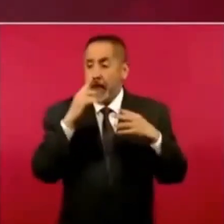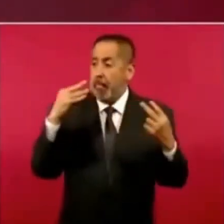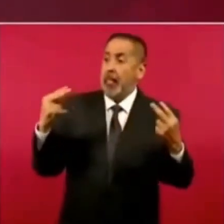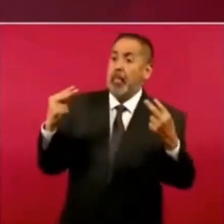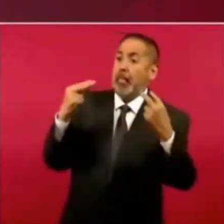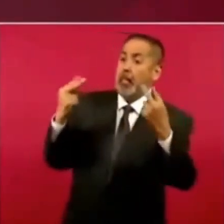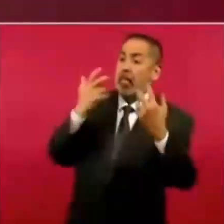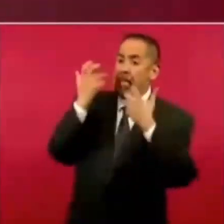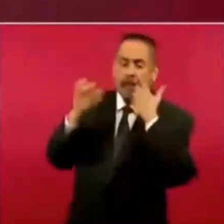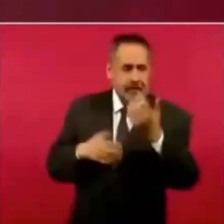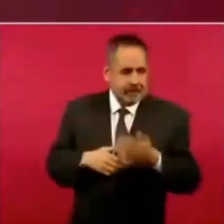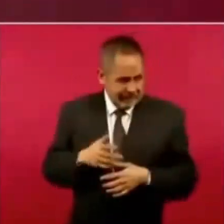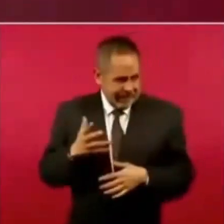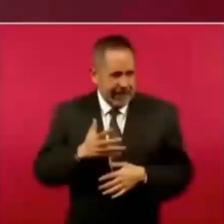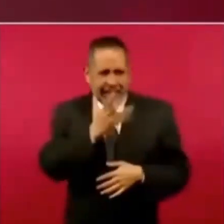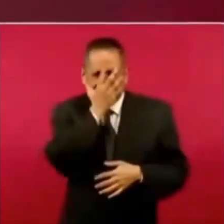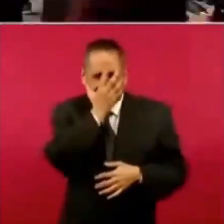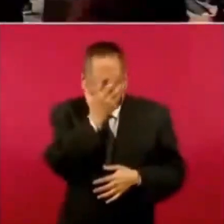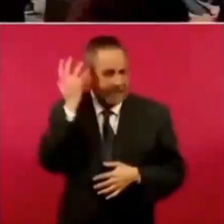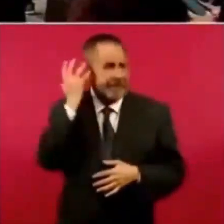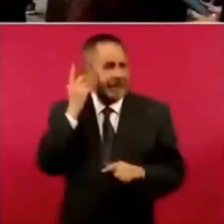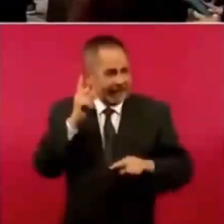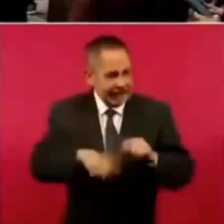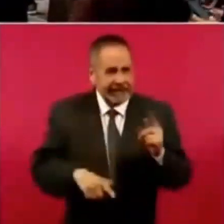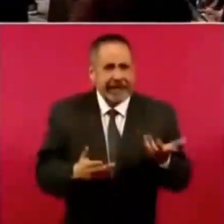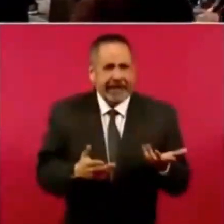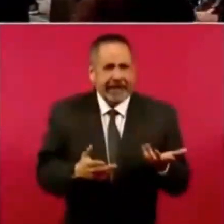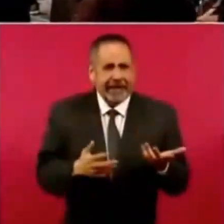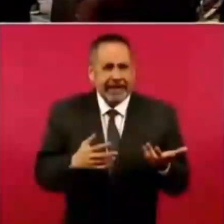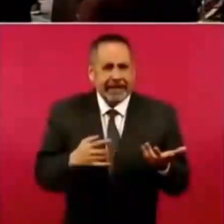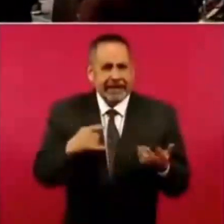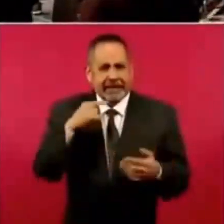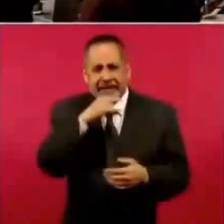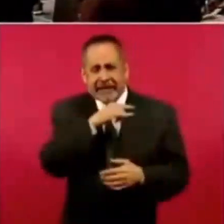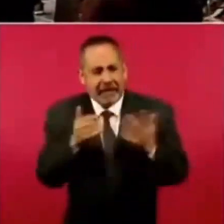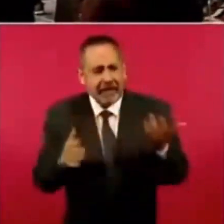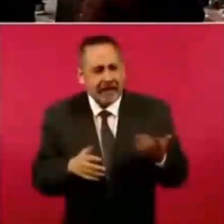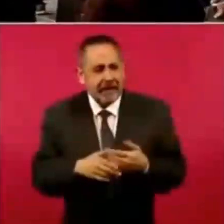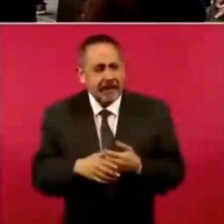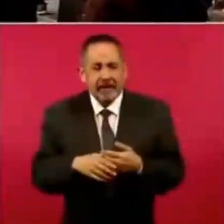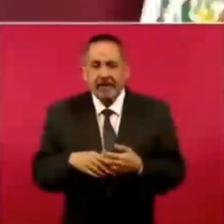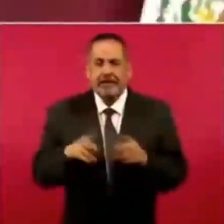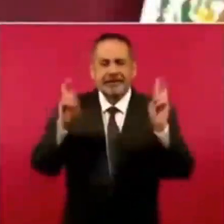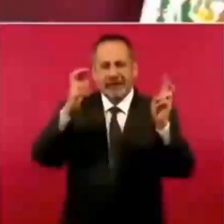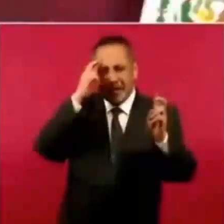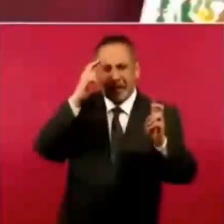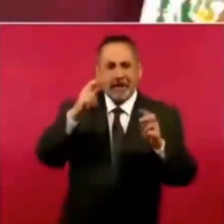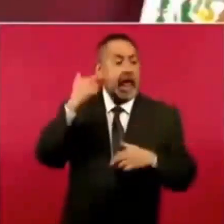fuera máscaras el rey va desnudo